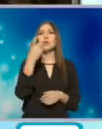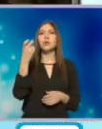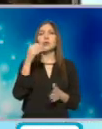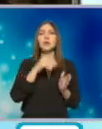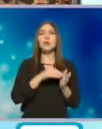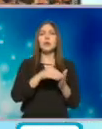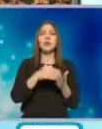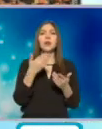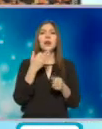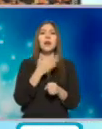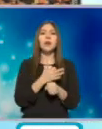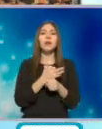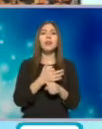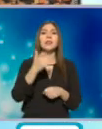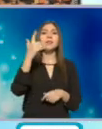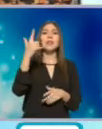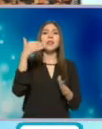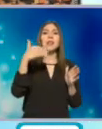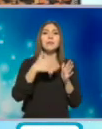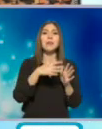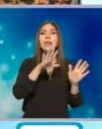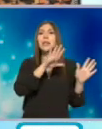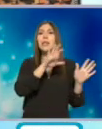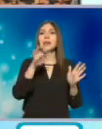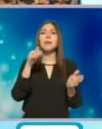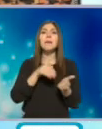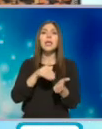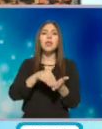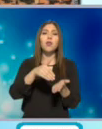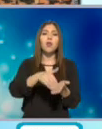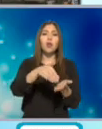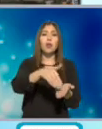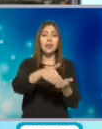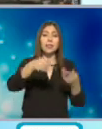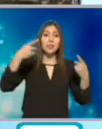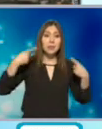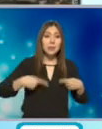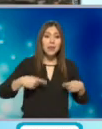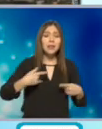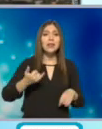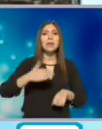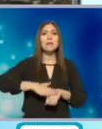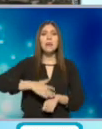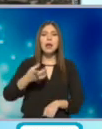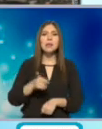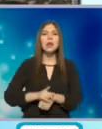somos 7.500 millones de seres humanos y creciendo. Y